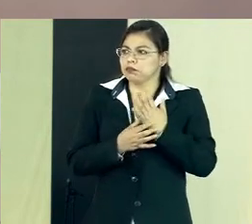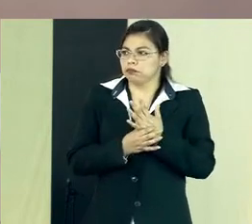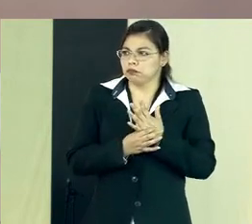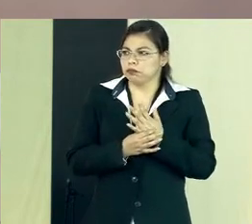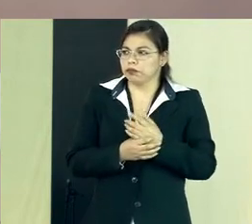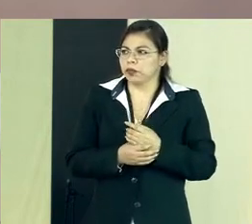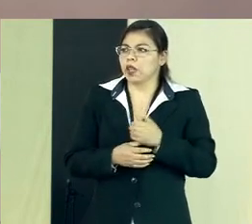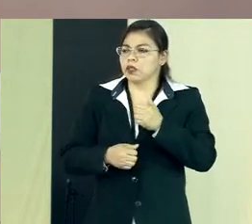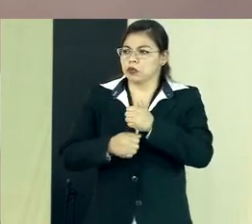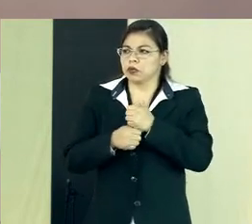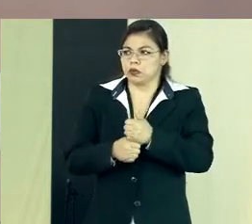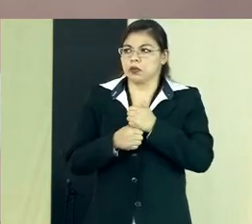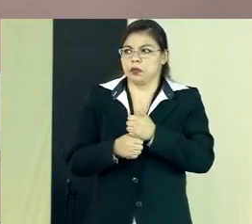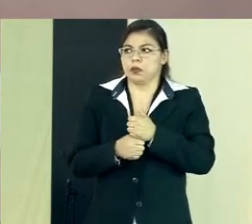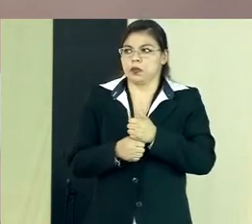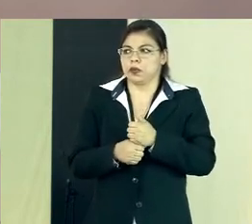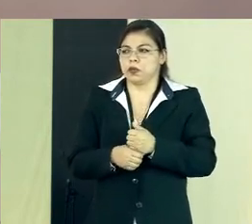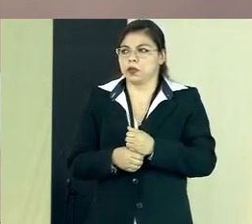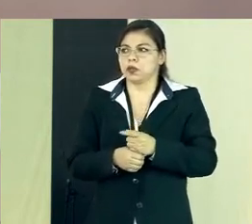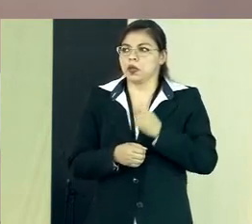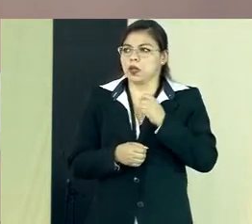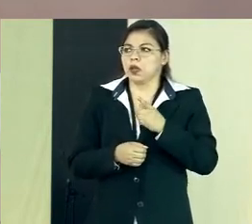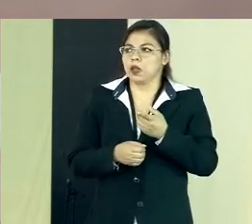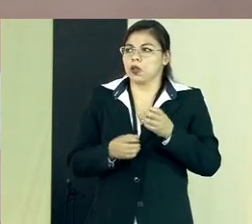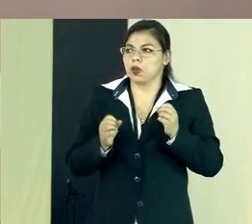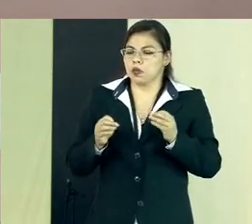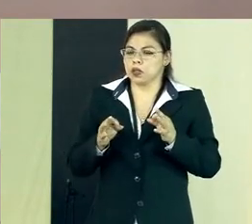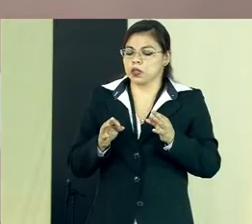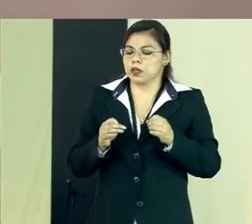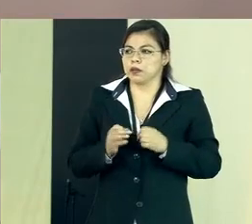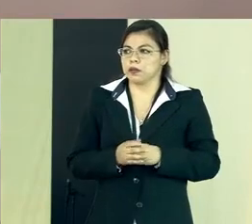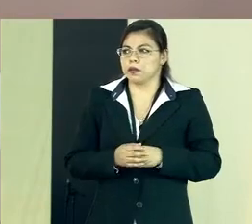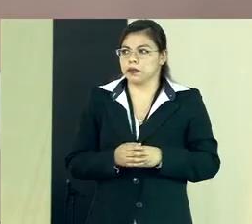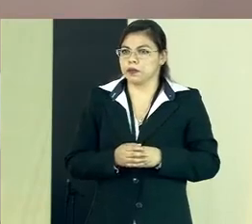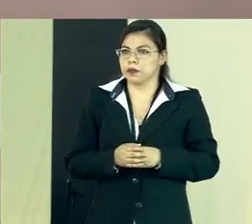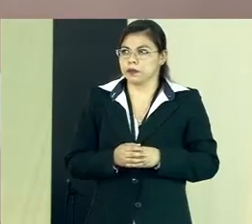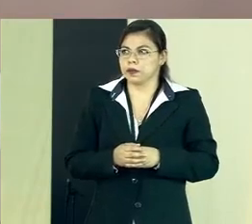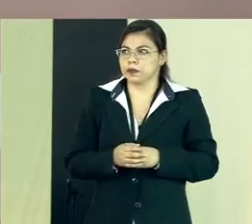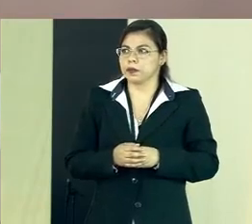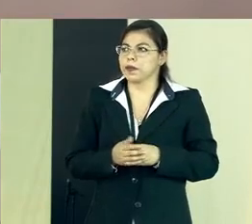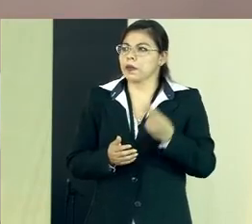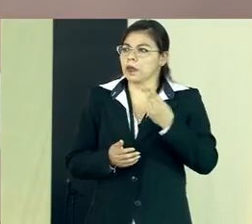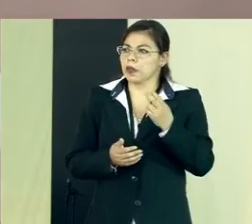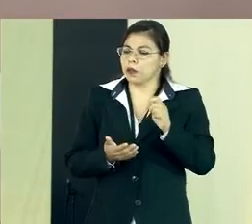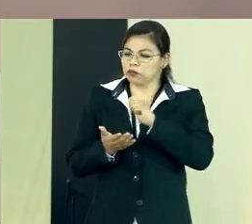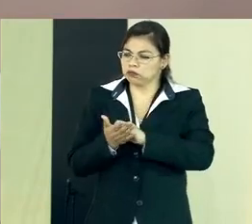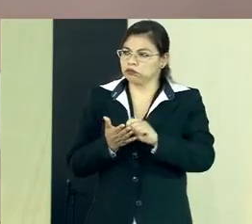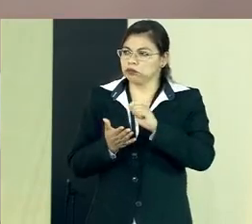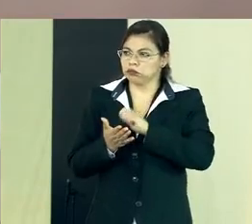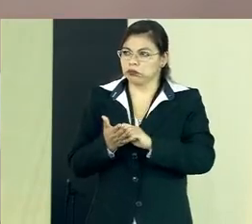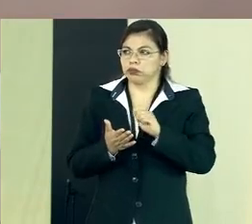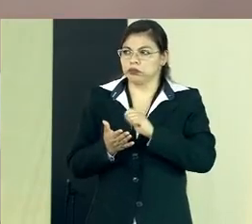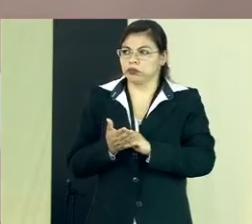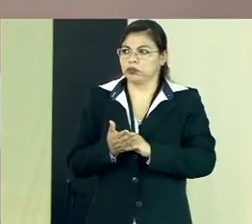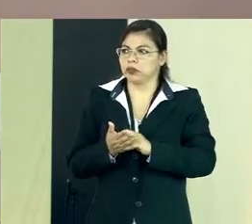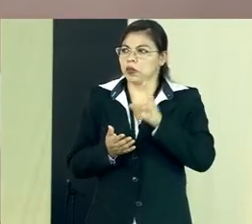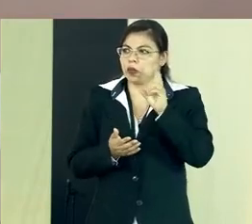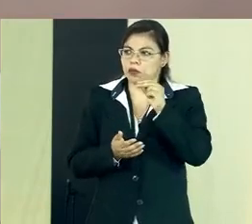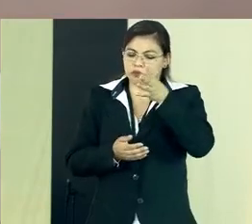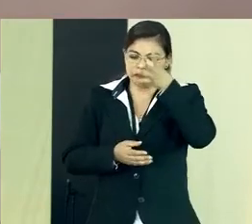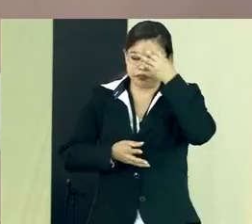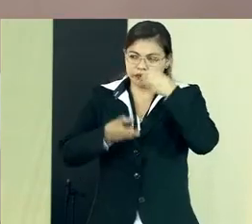sufrimiento desde mi despacho necesitaba escribir sobre lo que no aprendí